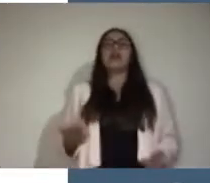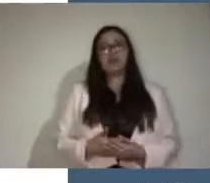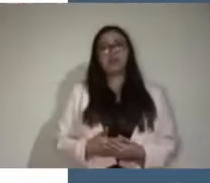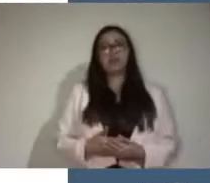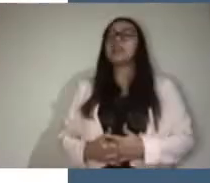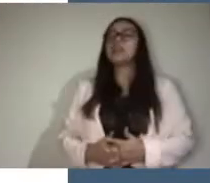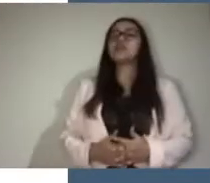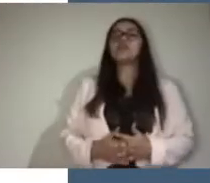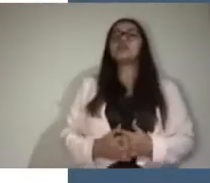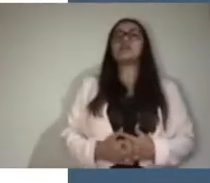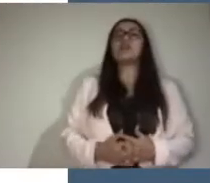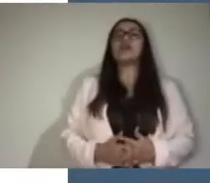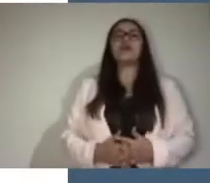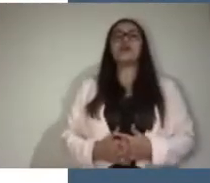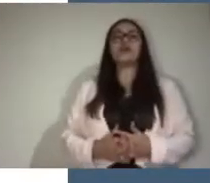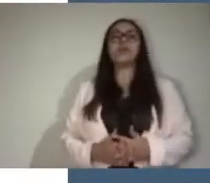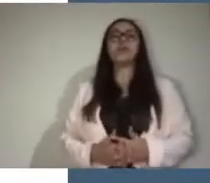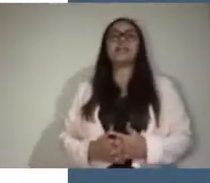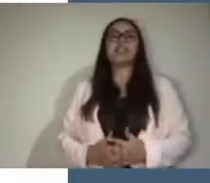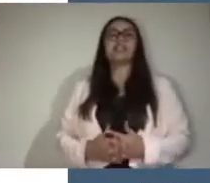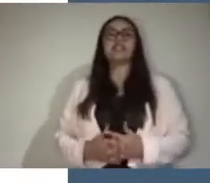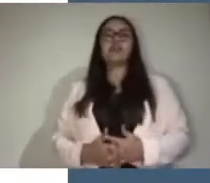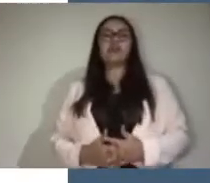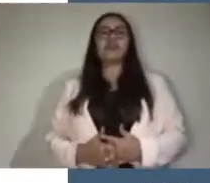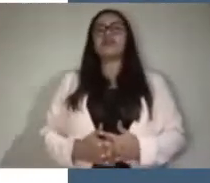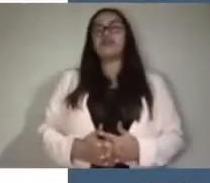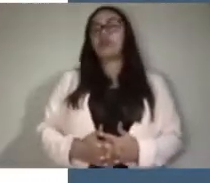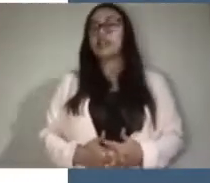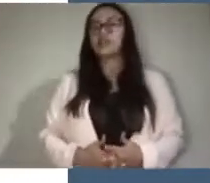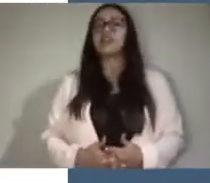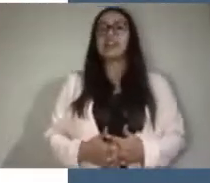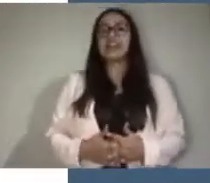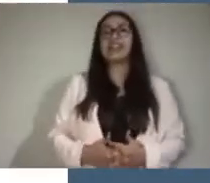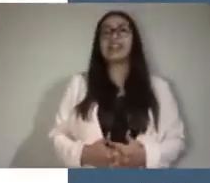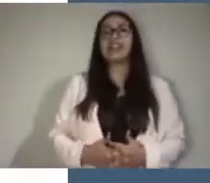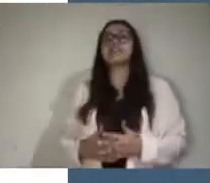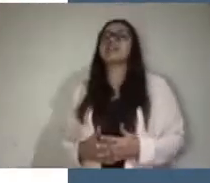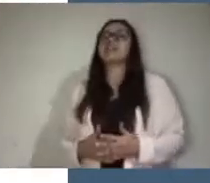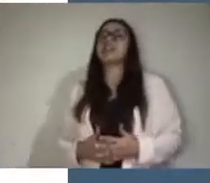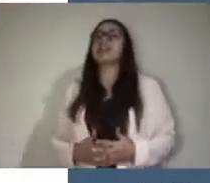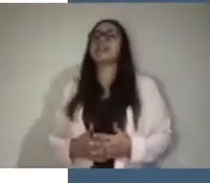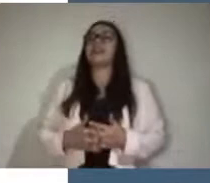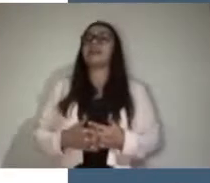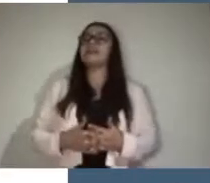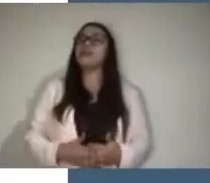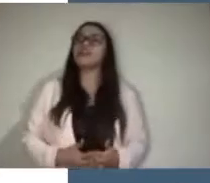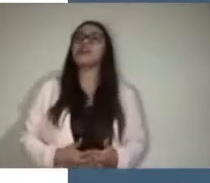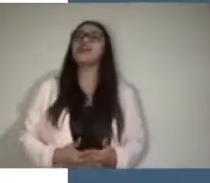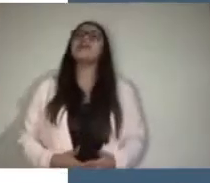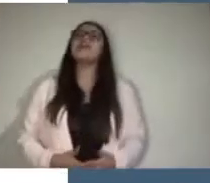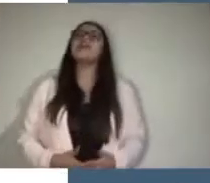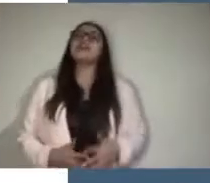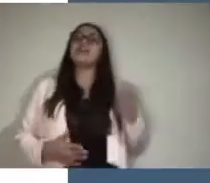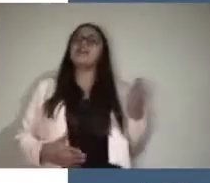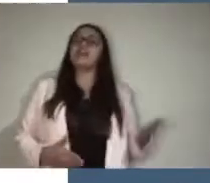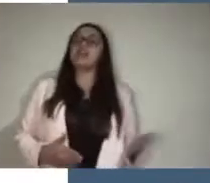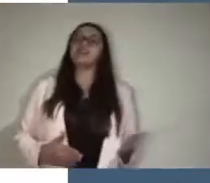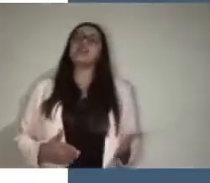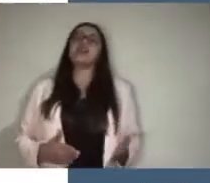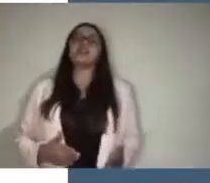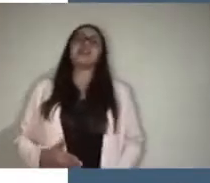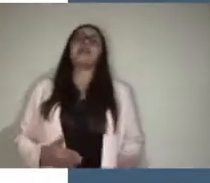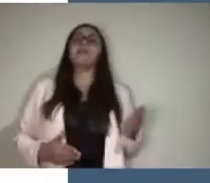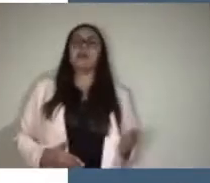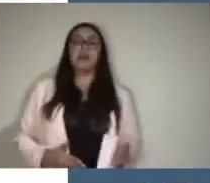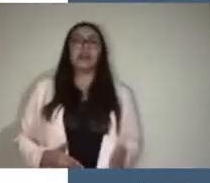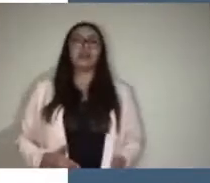colon previo. Entonces se escogieron 4.358 casos de registro de cáncer de Irlanda del Norte que fueron diagnosticados